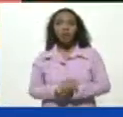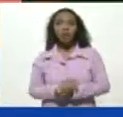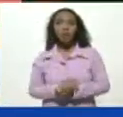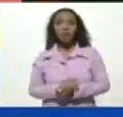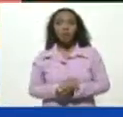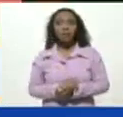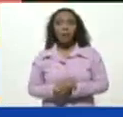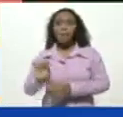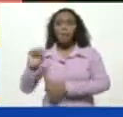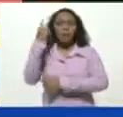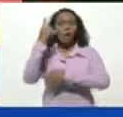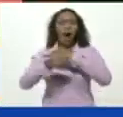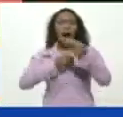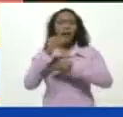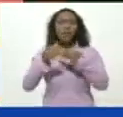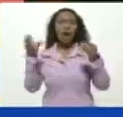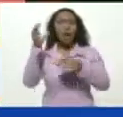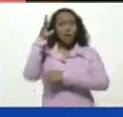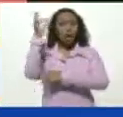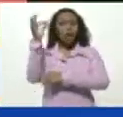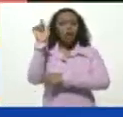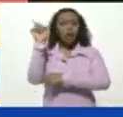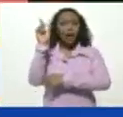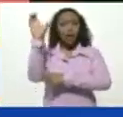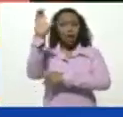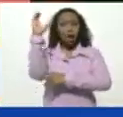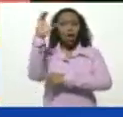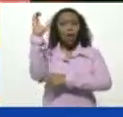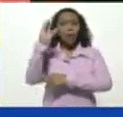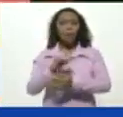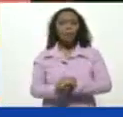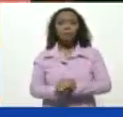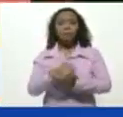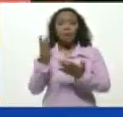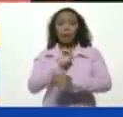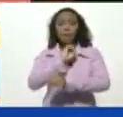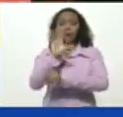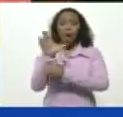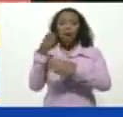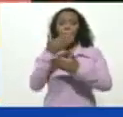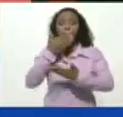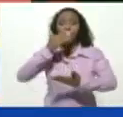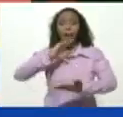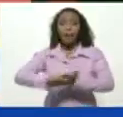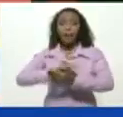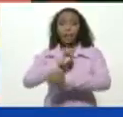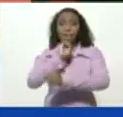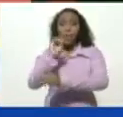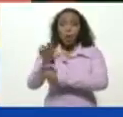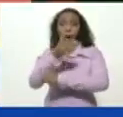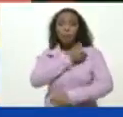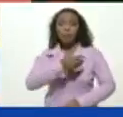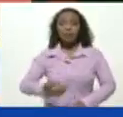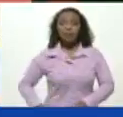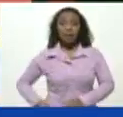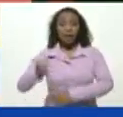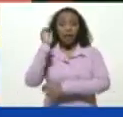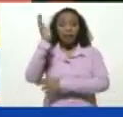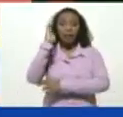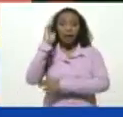Y lo primero que hizo el Congreso de Colombia fue enviar una comunicación al presidente de la